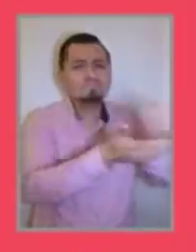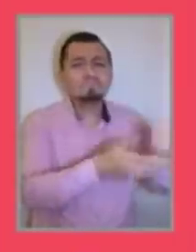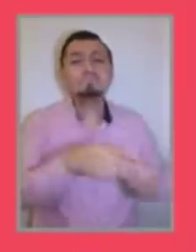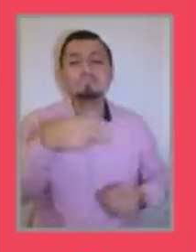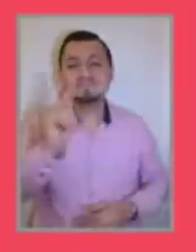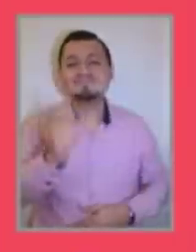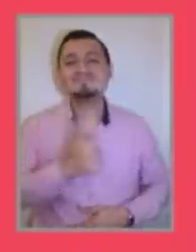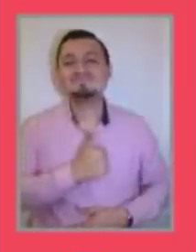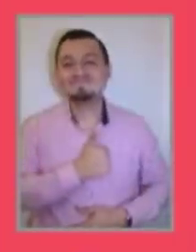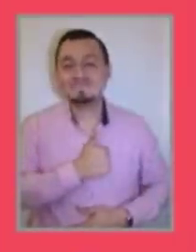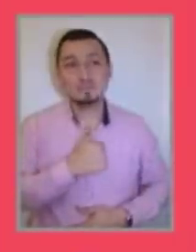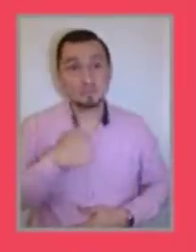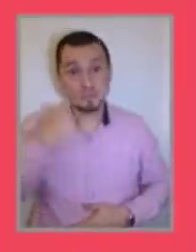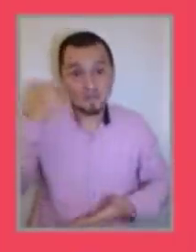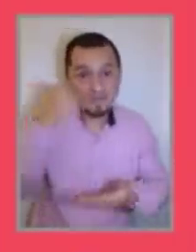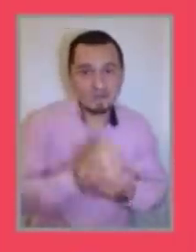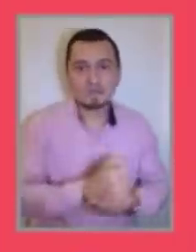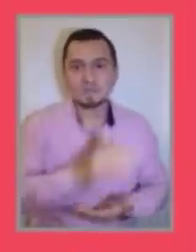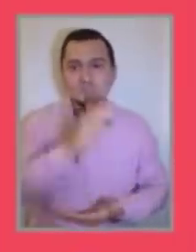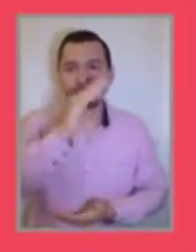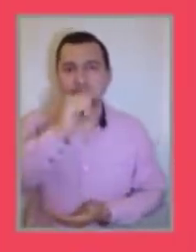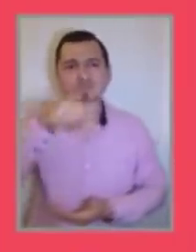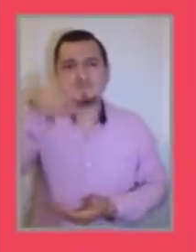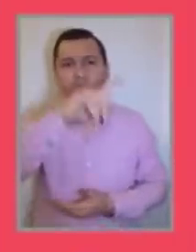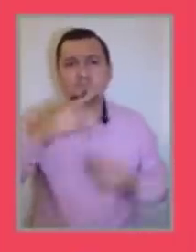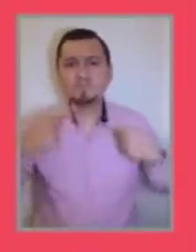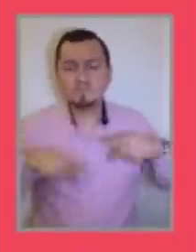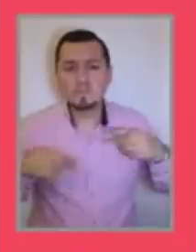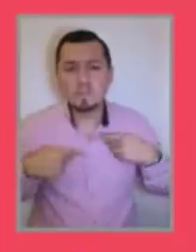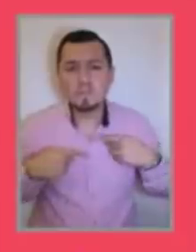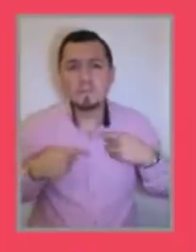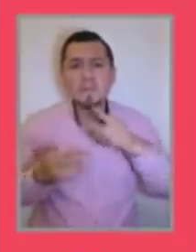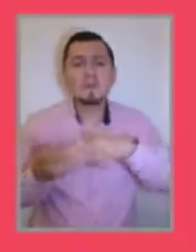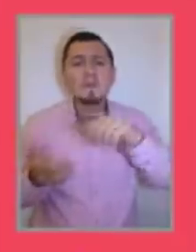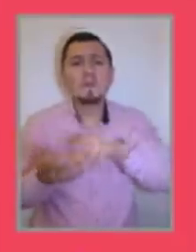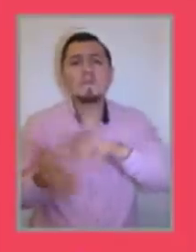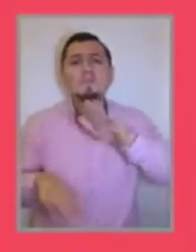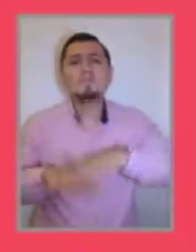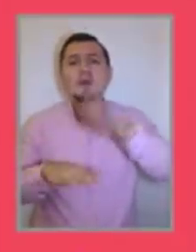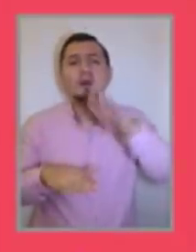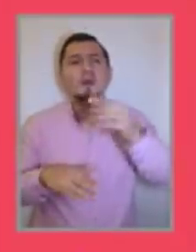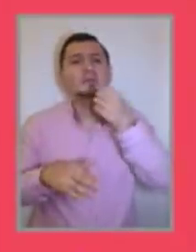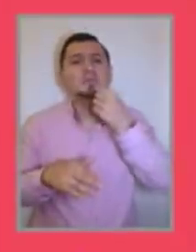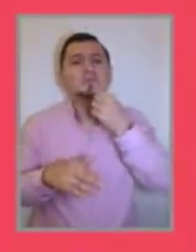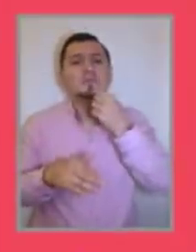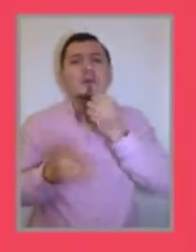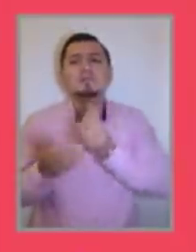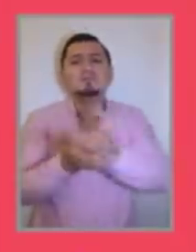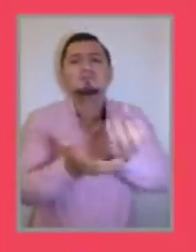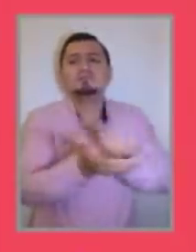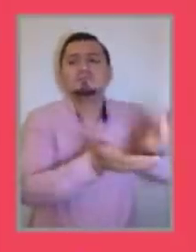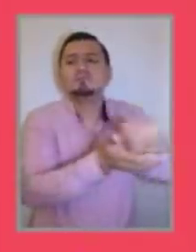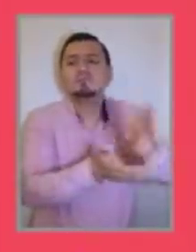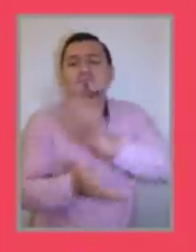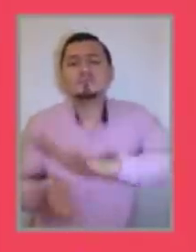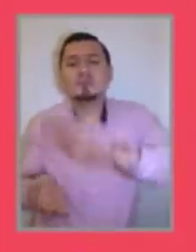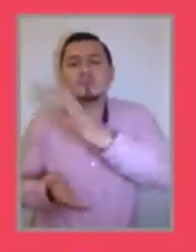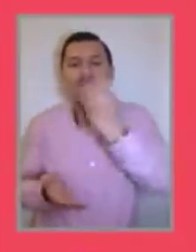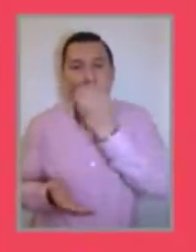lamentablemente en las zonas marginadas, pues incluso tienen un mayor riesgo estando ahí que estando en una